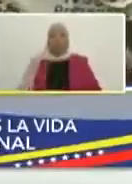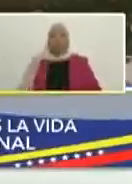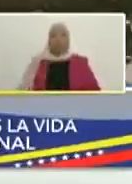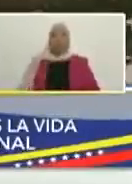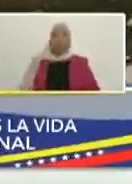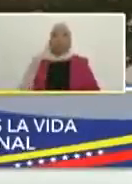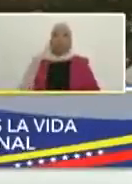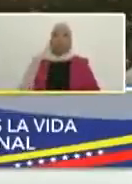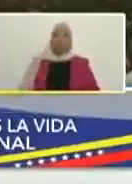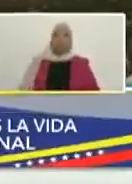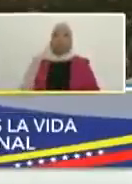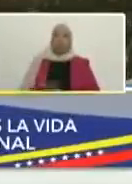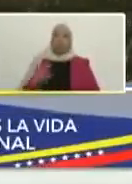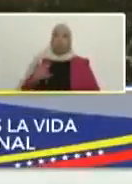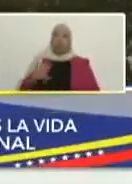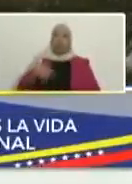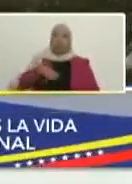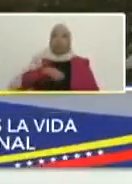La dignidad nacional,